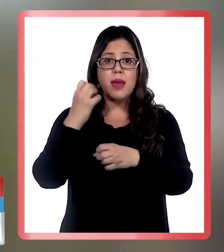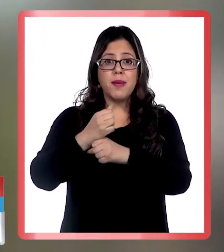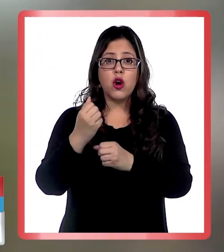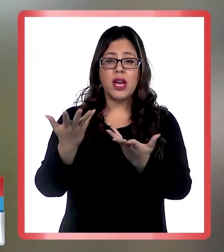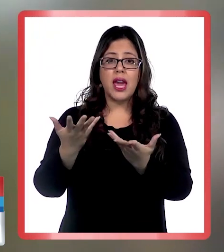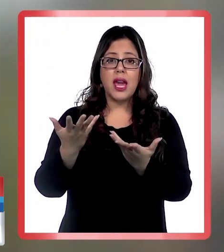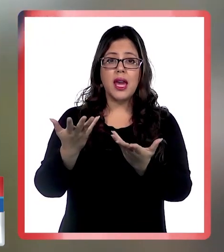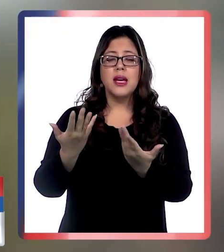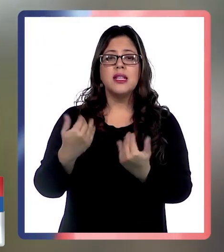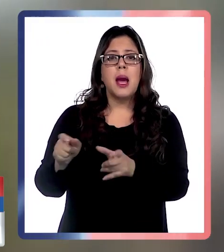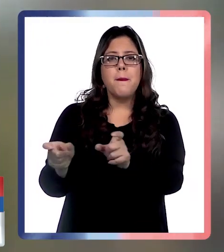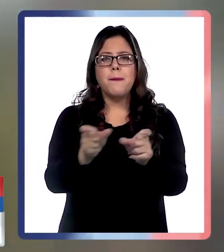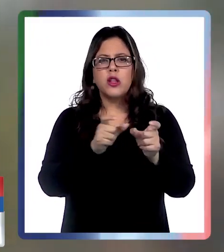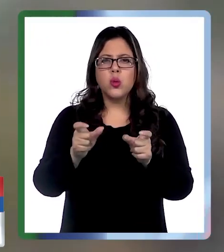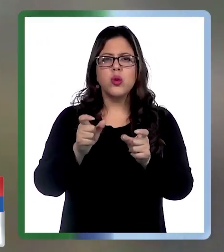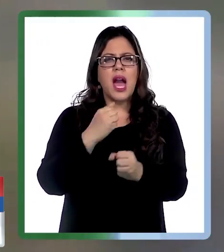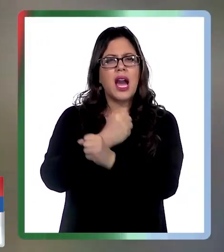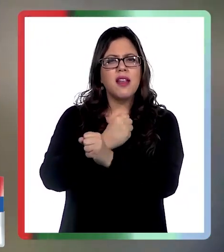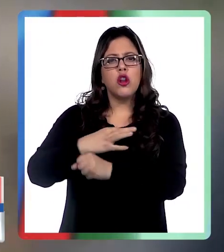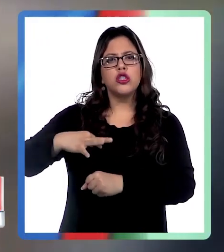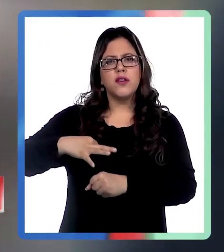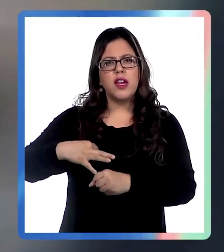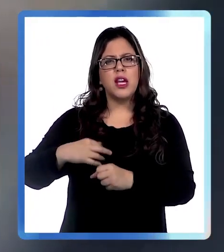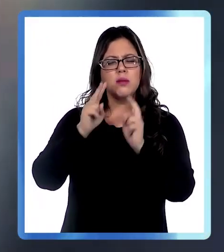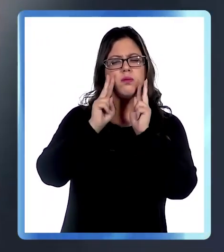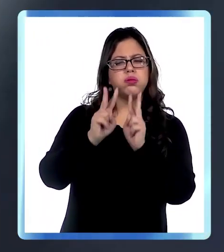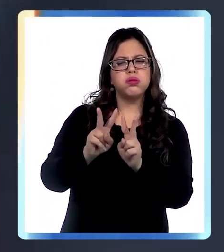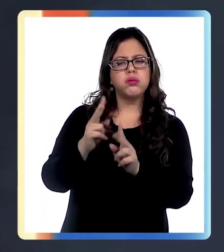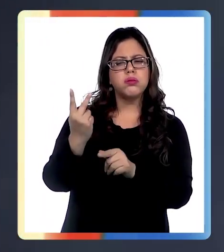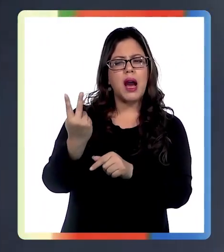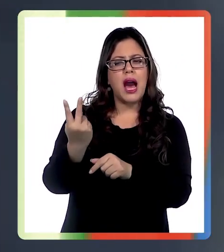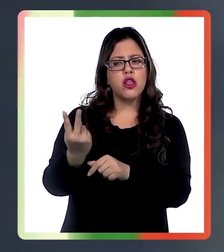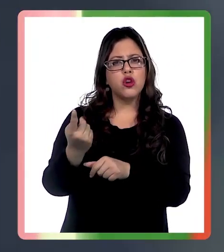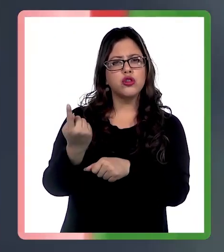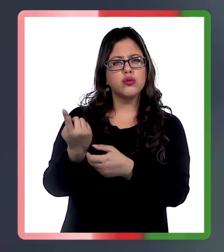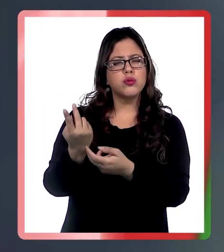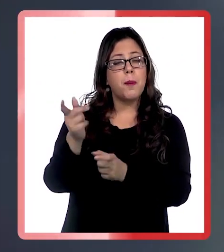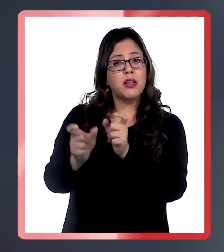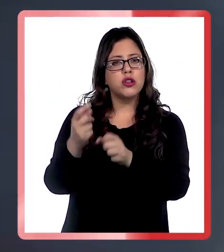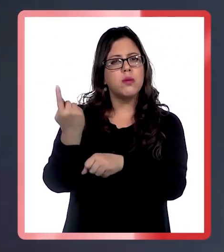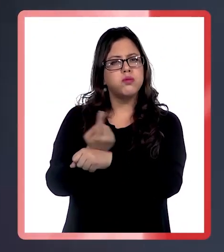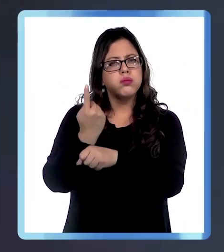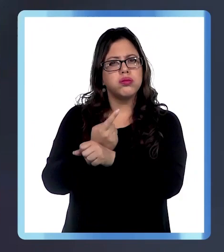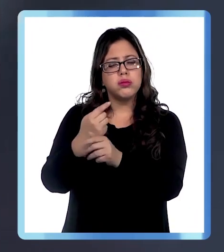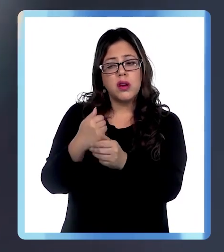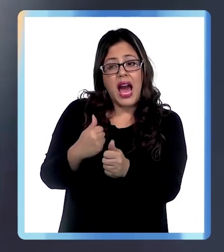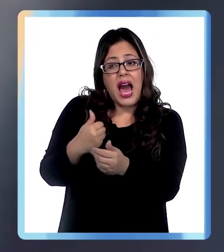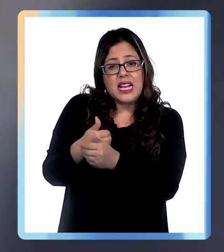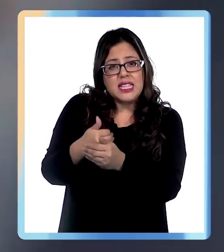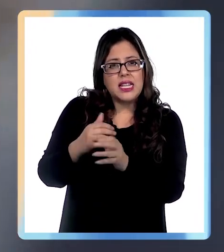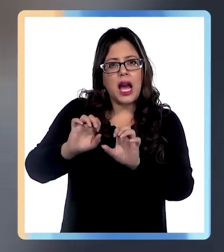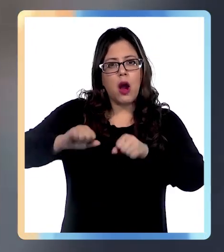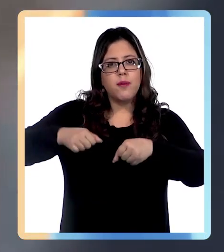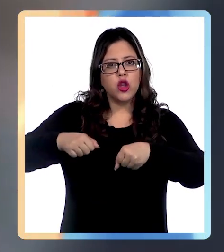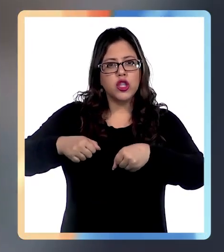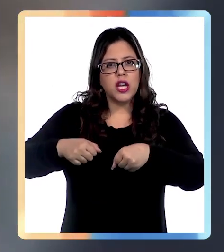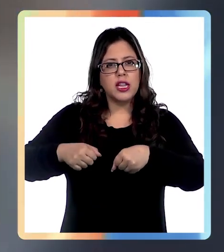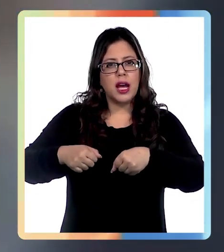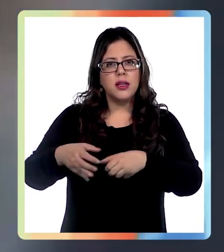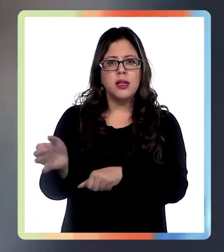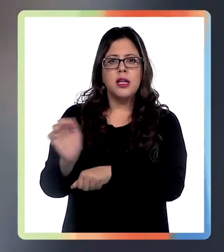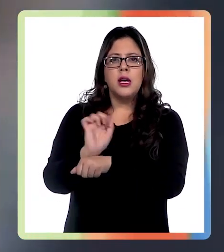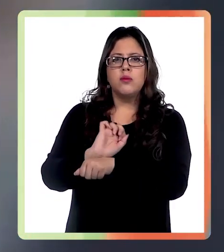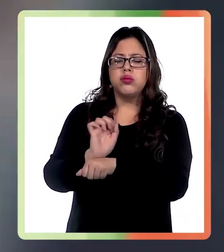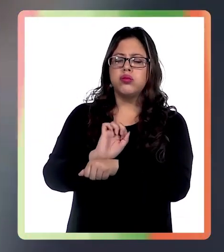carabineros de civil detectó a dos personas que estaban conversando junto a sus motocicletas Aparentemente de reparto el